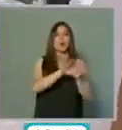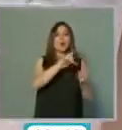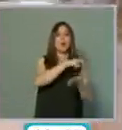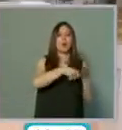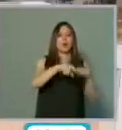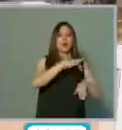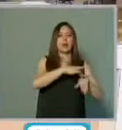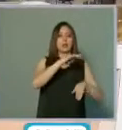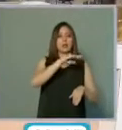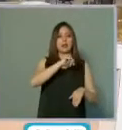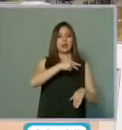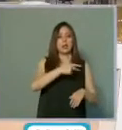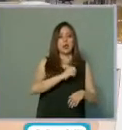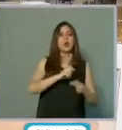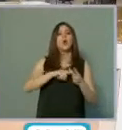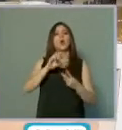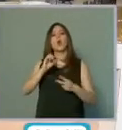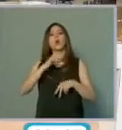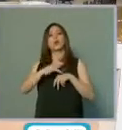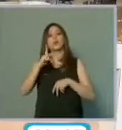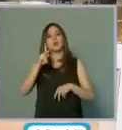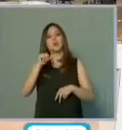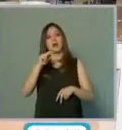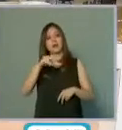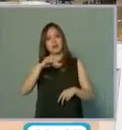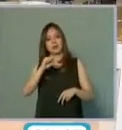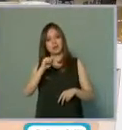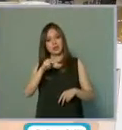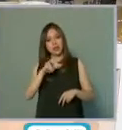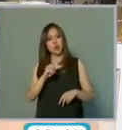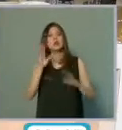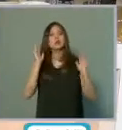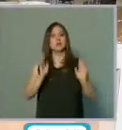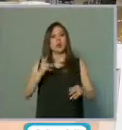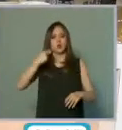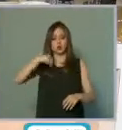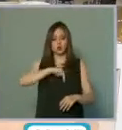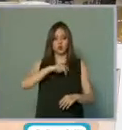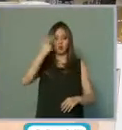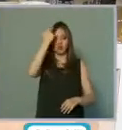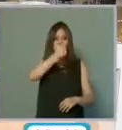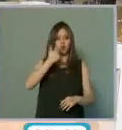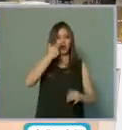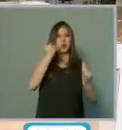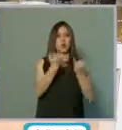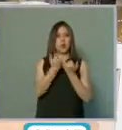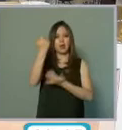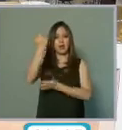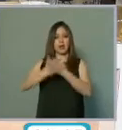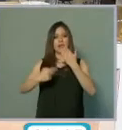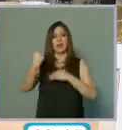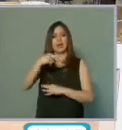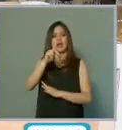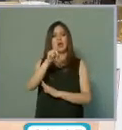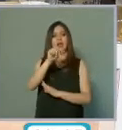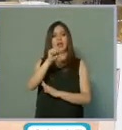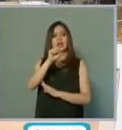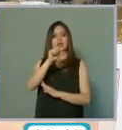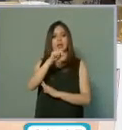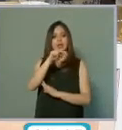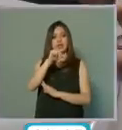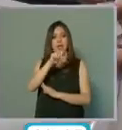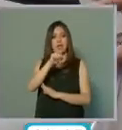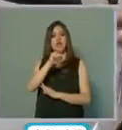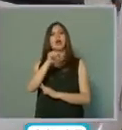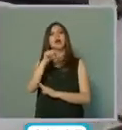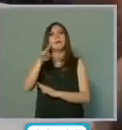compraras el parmesano, ¿no? Exactamente, ya lo preparamos aquí, igual chequen en la página por ahí, Claro. lasaña vegana, y ahí viene cómo preparar el queso de papa. Perfecto.